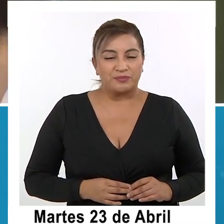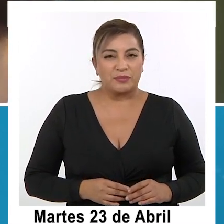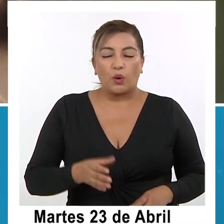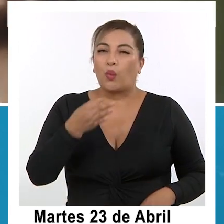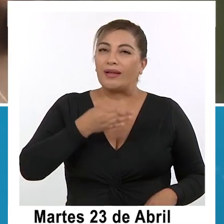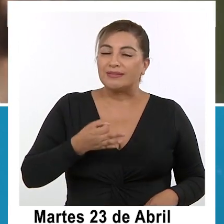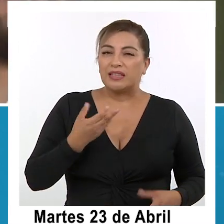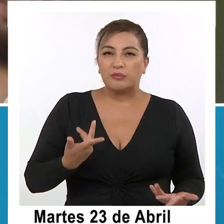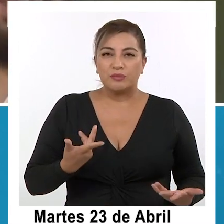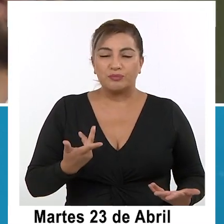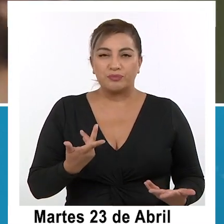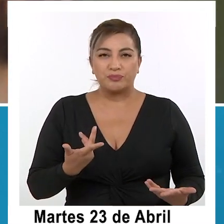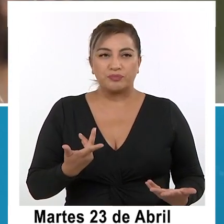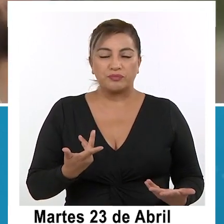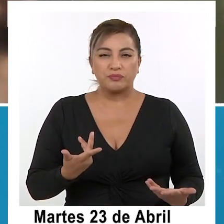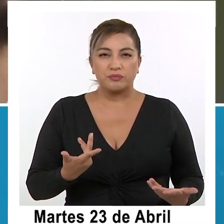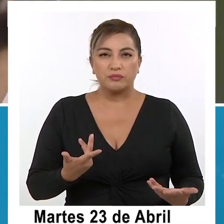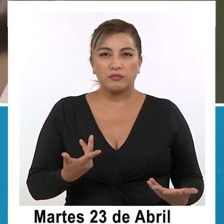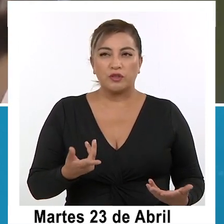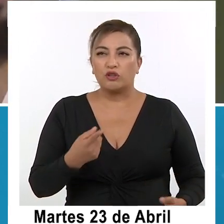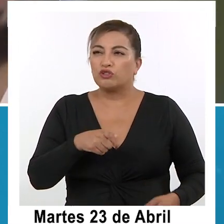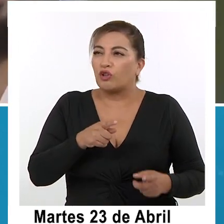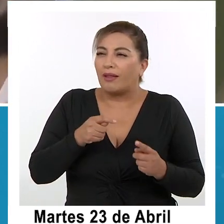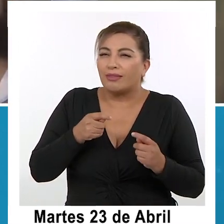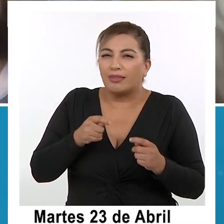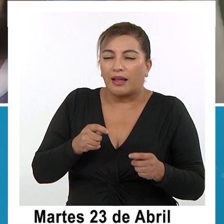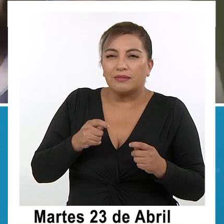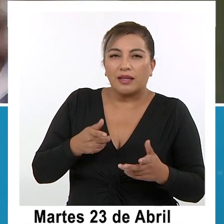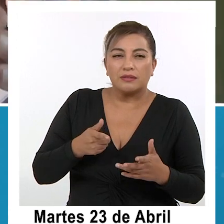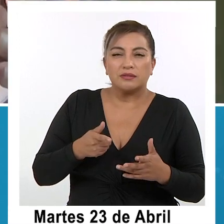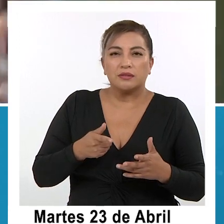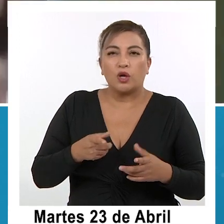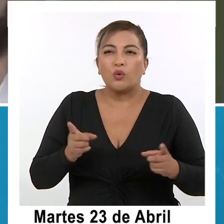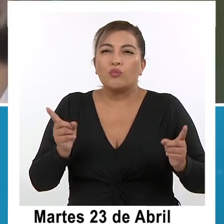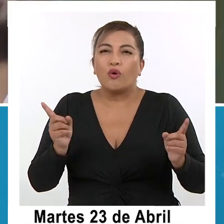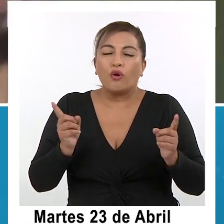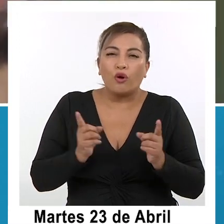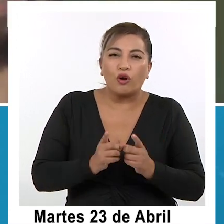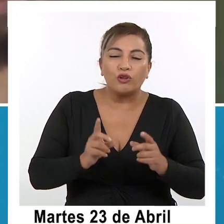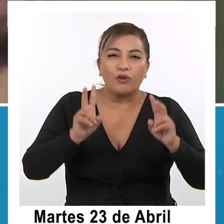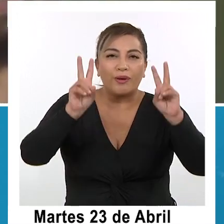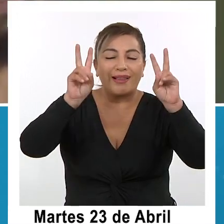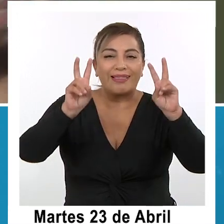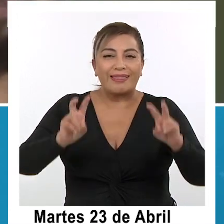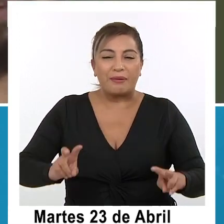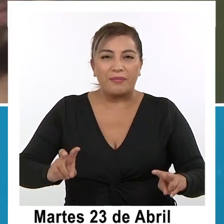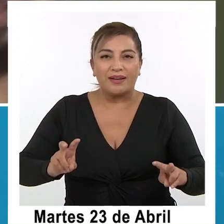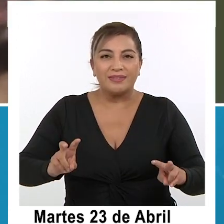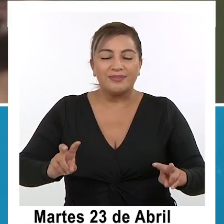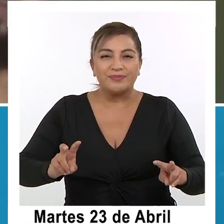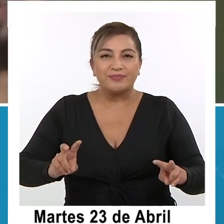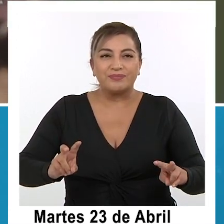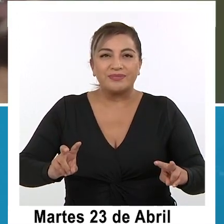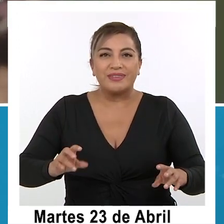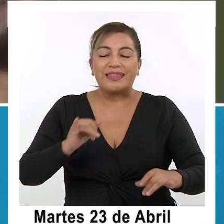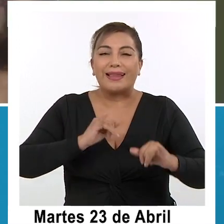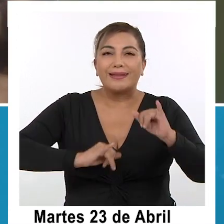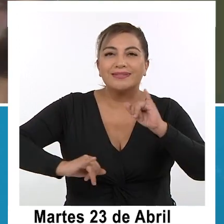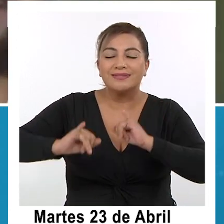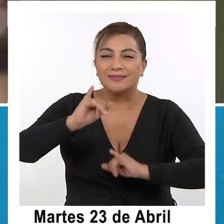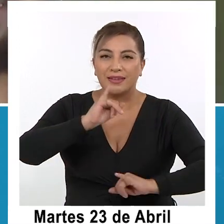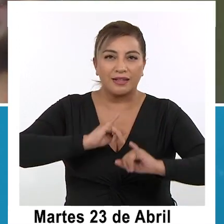cuéntanos un poco estamos eh estamos intentando a cortar un poco lo que es la brecha digital verdad estamos